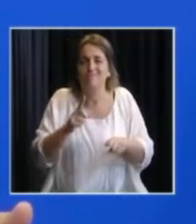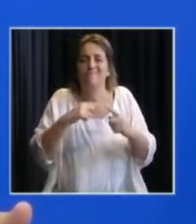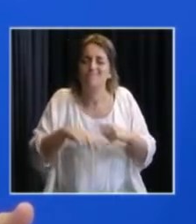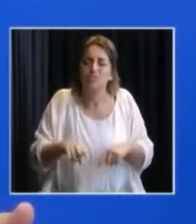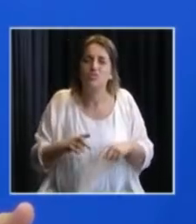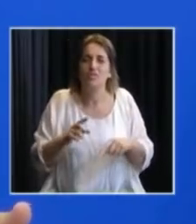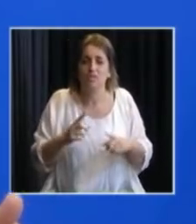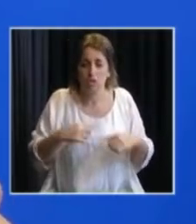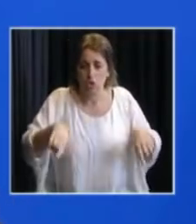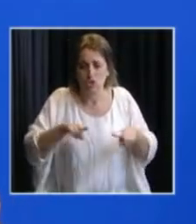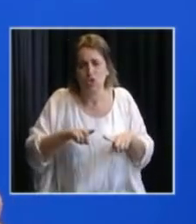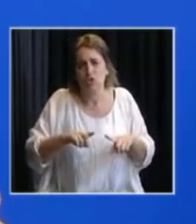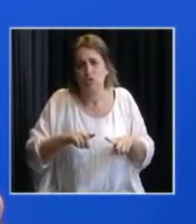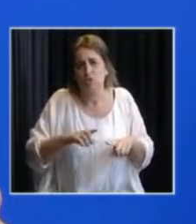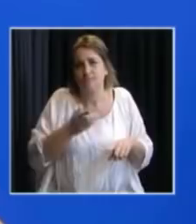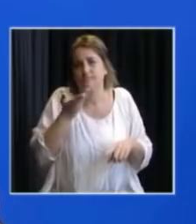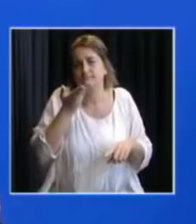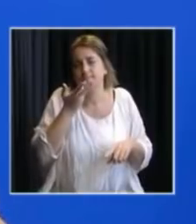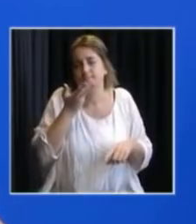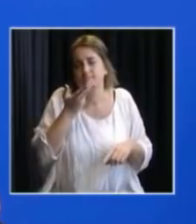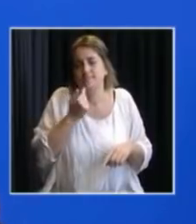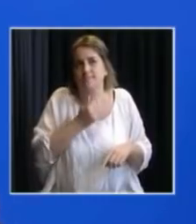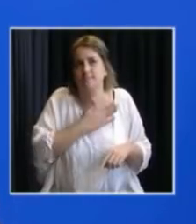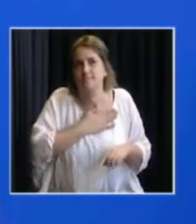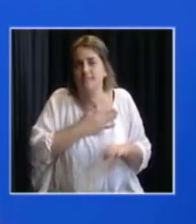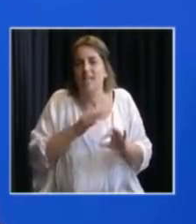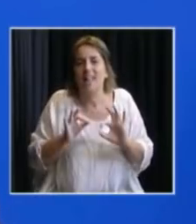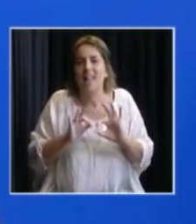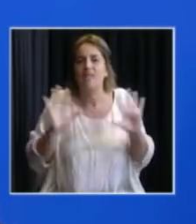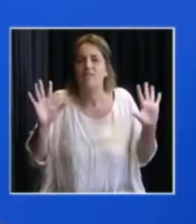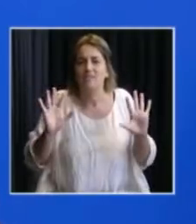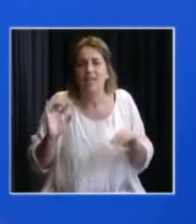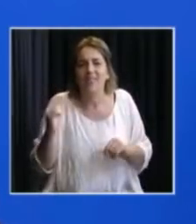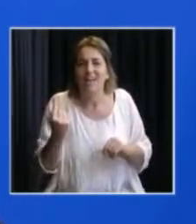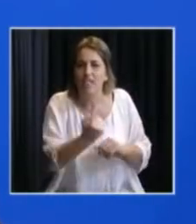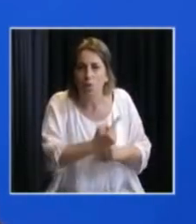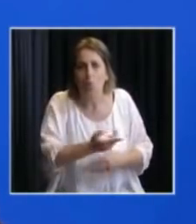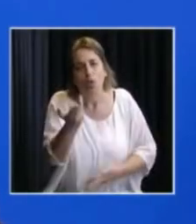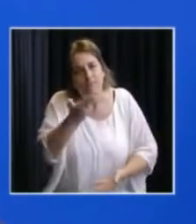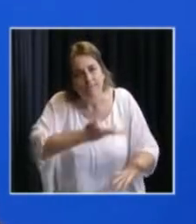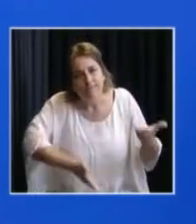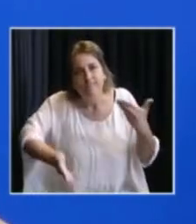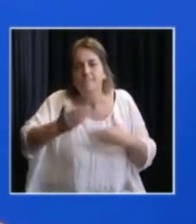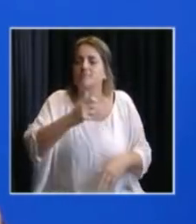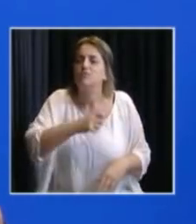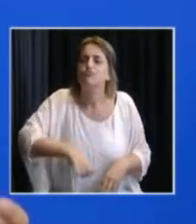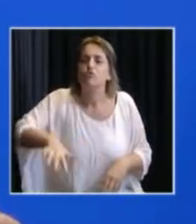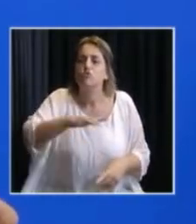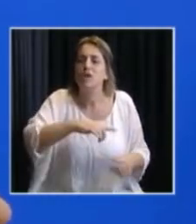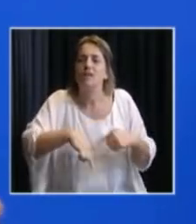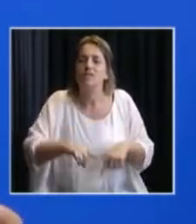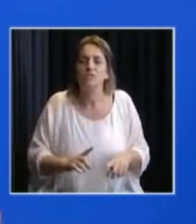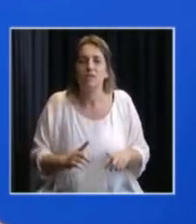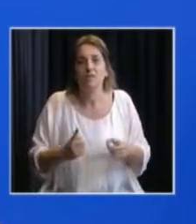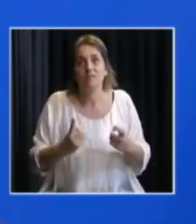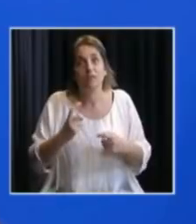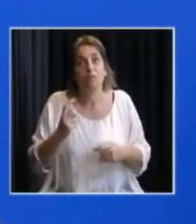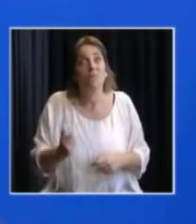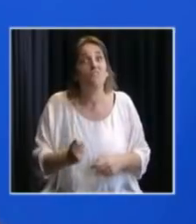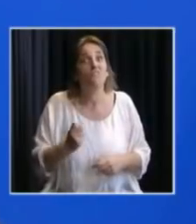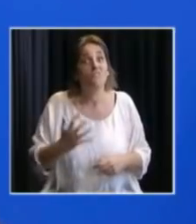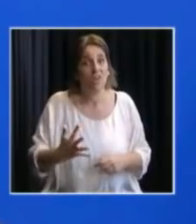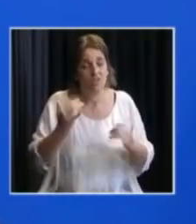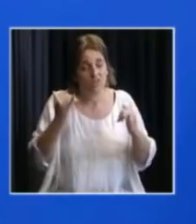Entonces, quienes somos amantes de la libertad individual en armonía con la sociedad, tenemos que valorar ese